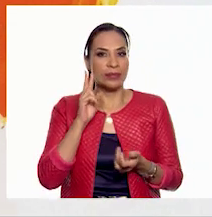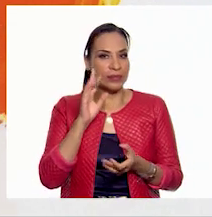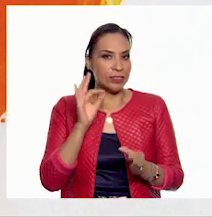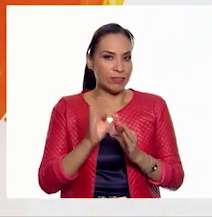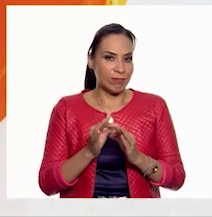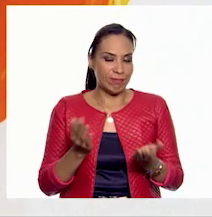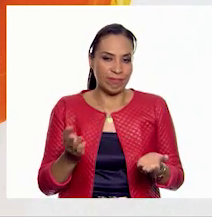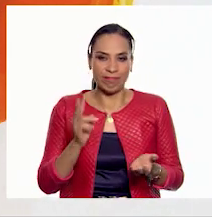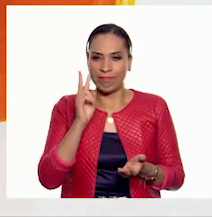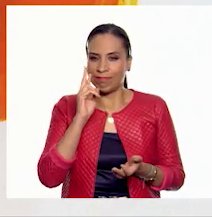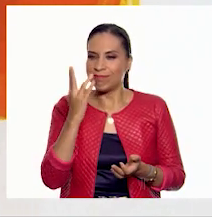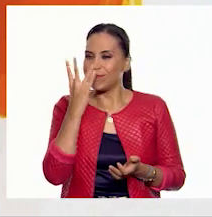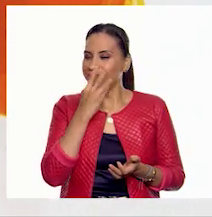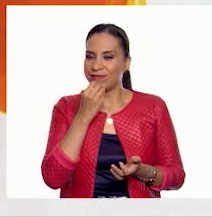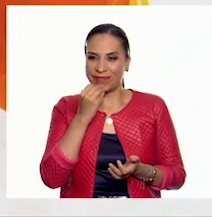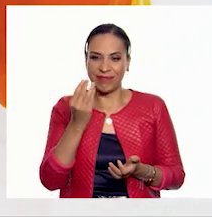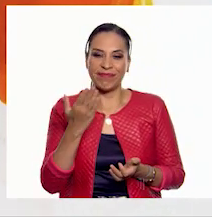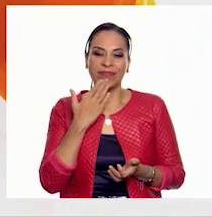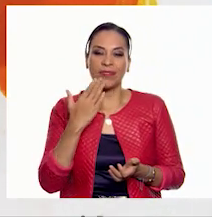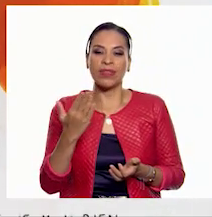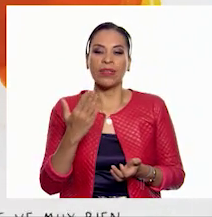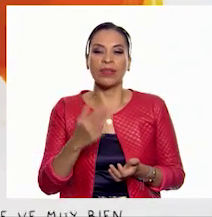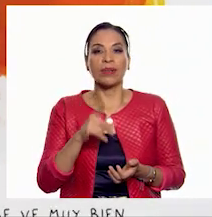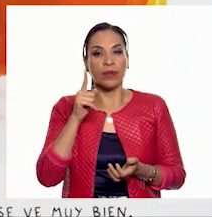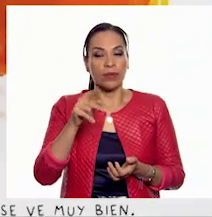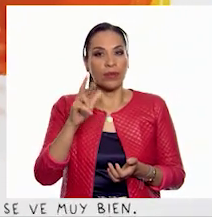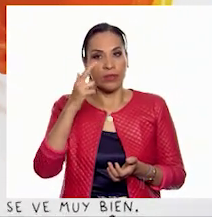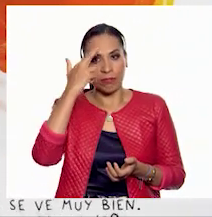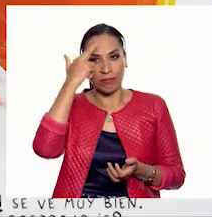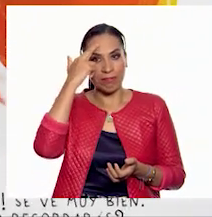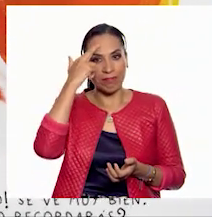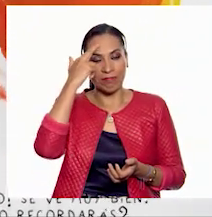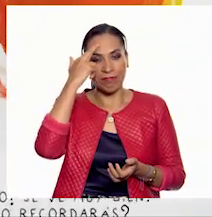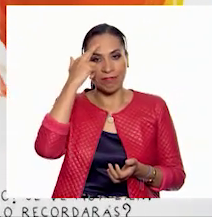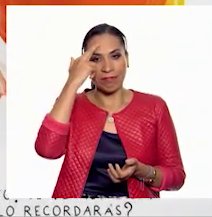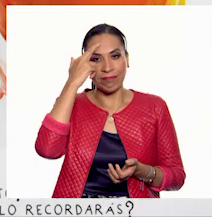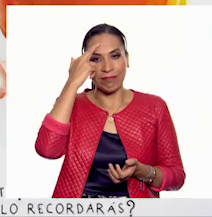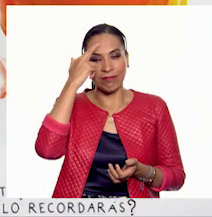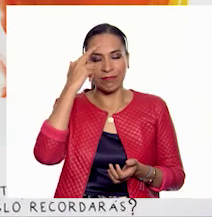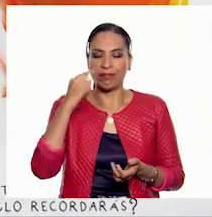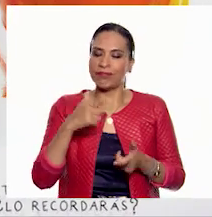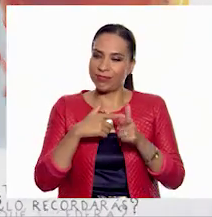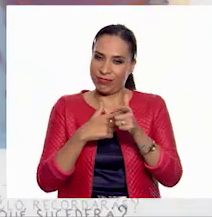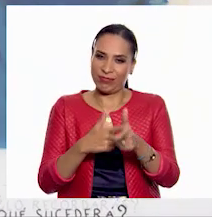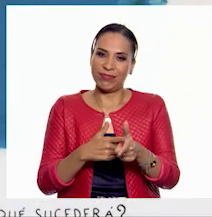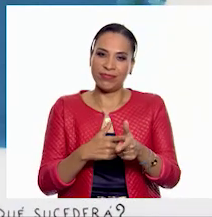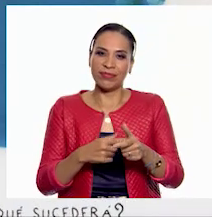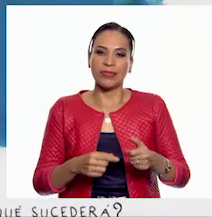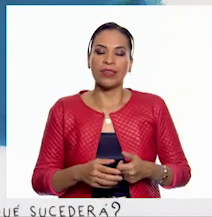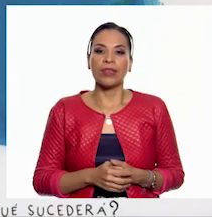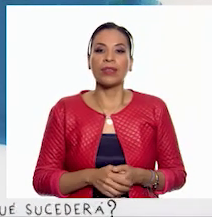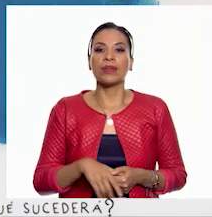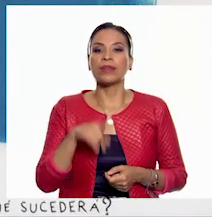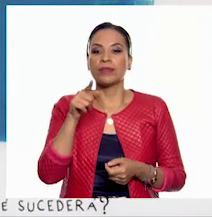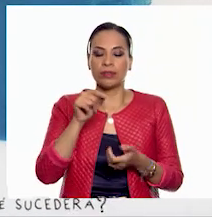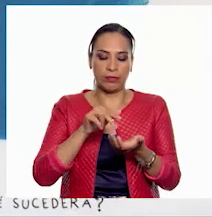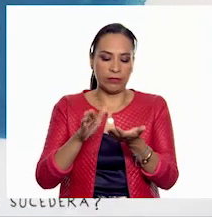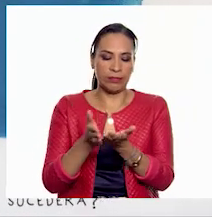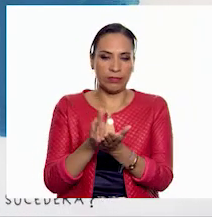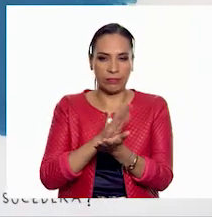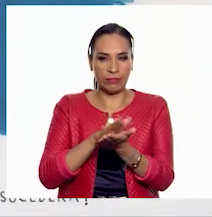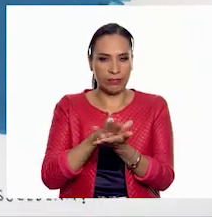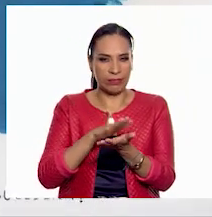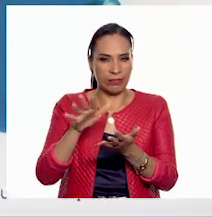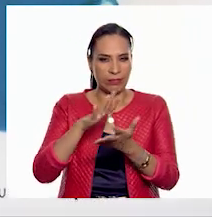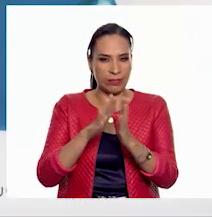¡Listo! ¡Se ve muy bien! ¿Lo recordarás? ¿Seguimos? Si agitas el libro hacia